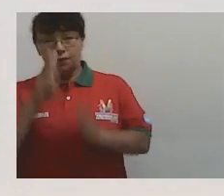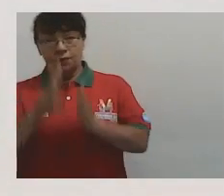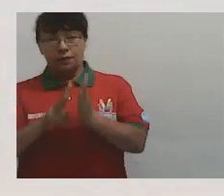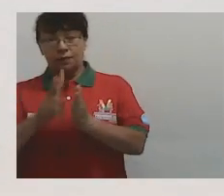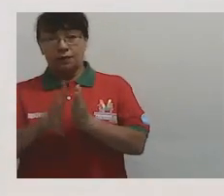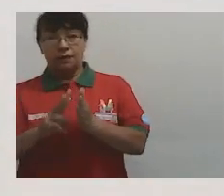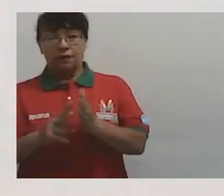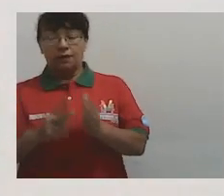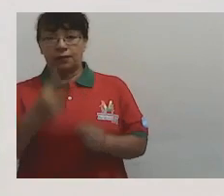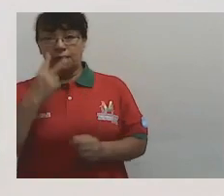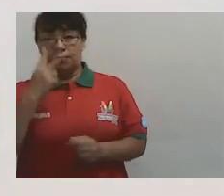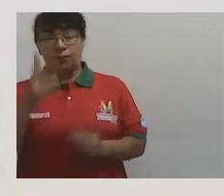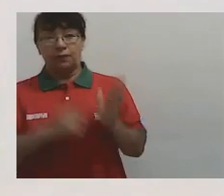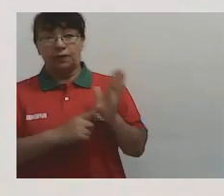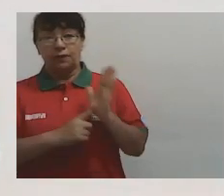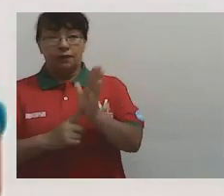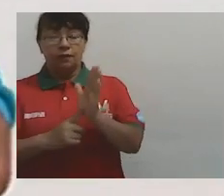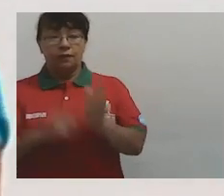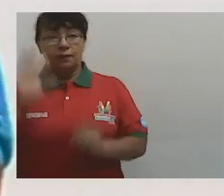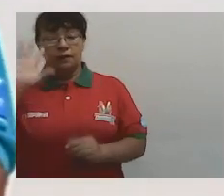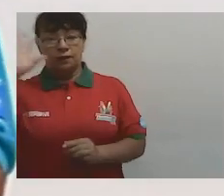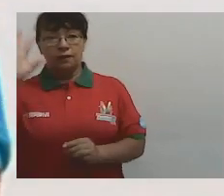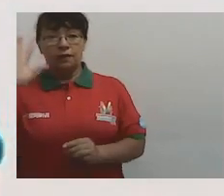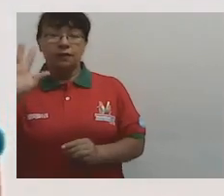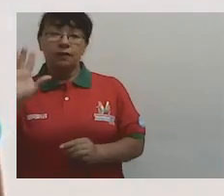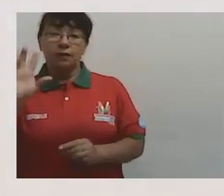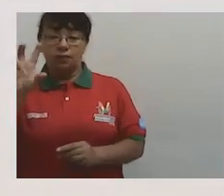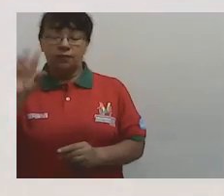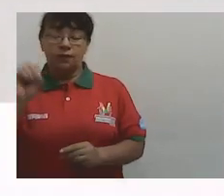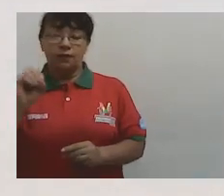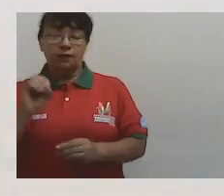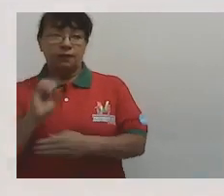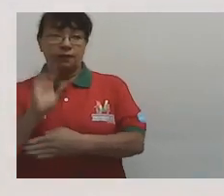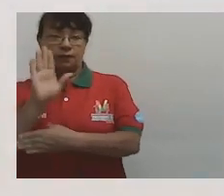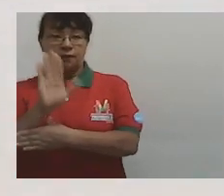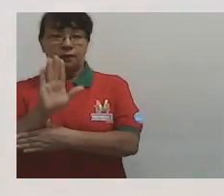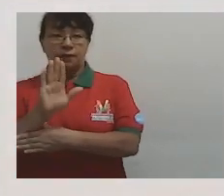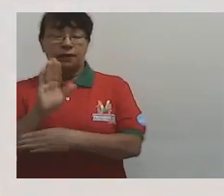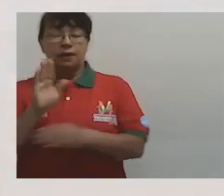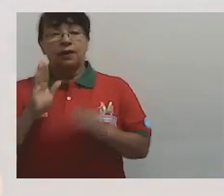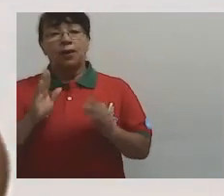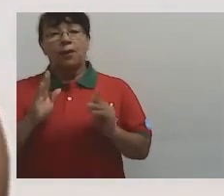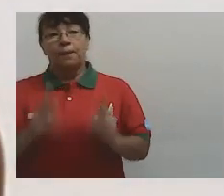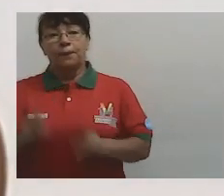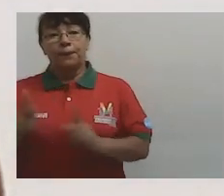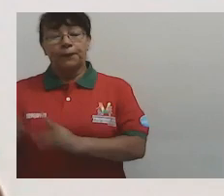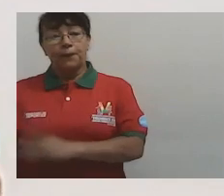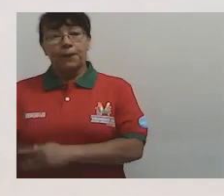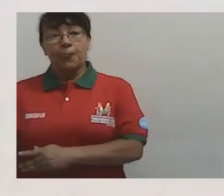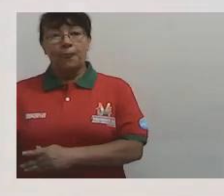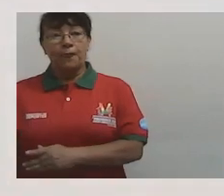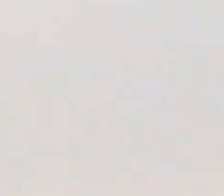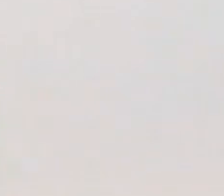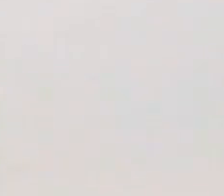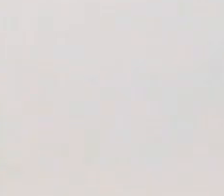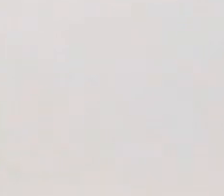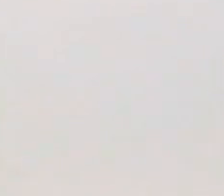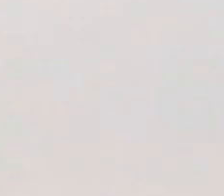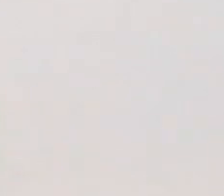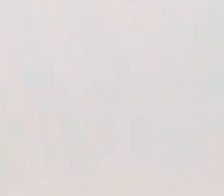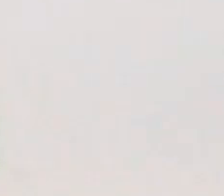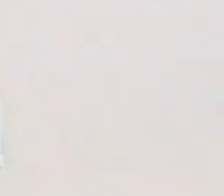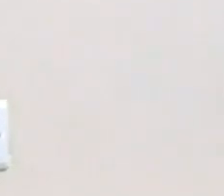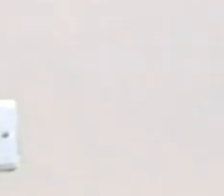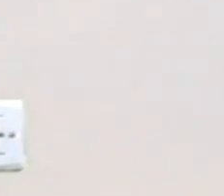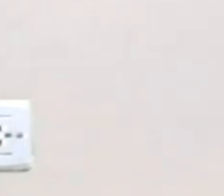aquí desde las 5:30 de la tarde preparándonos. y queremos compartir algo